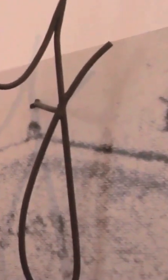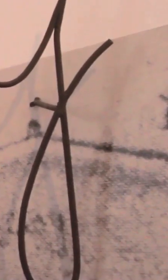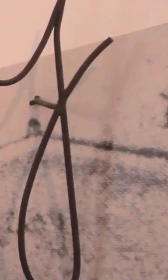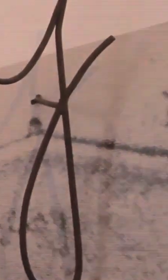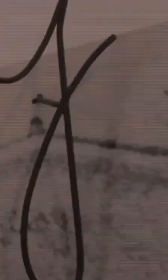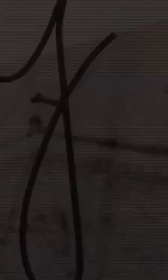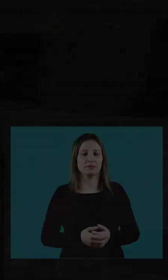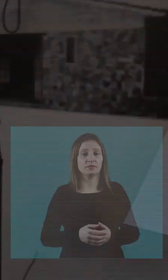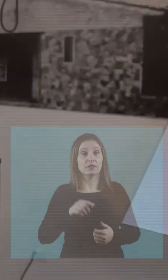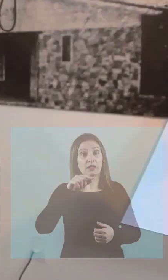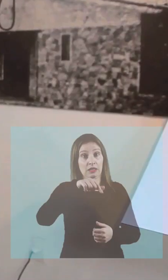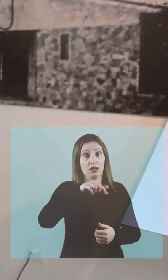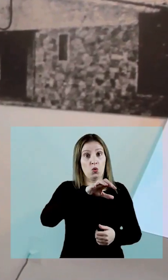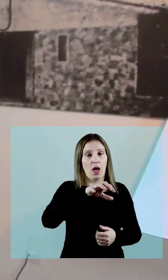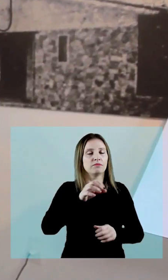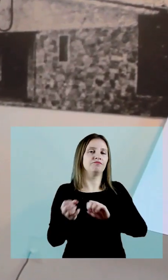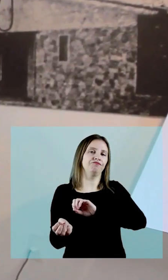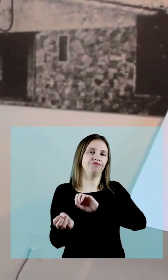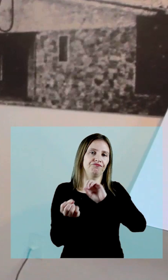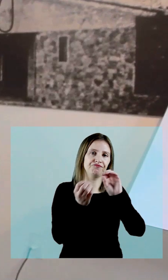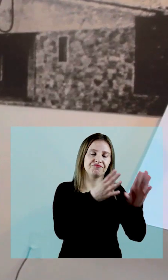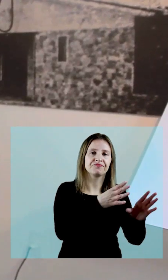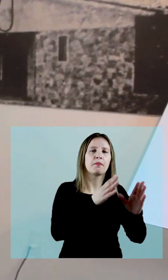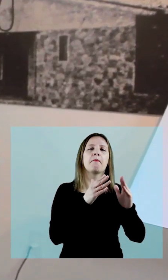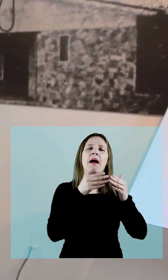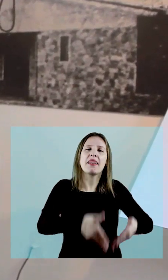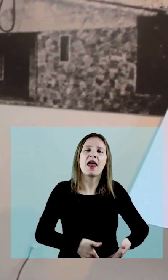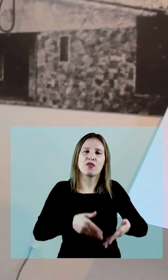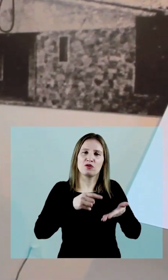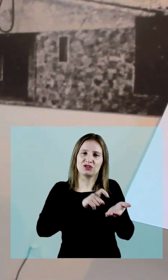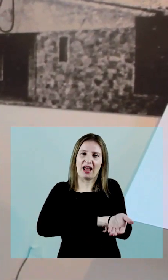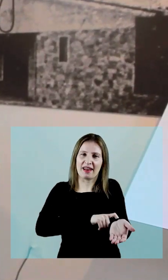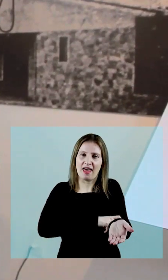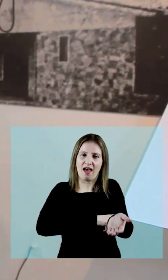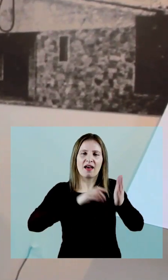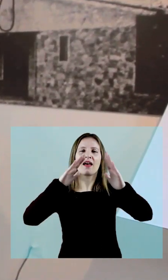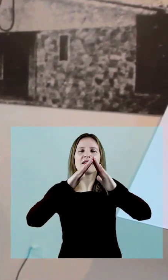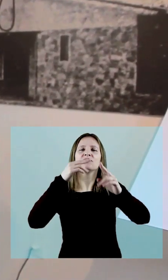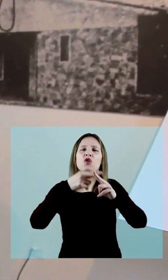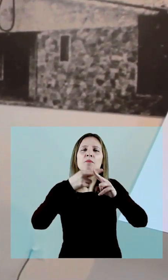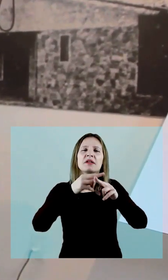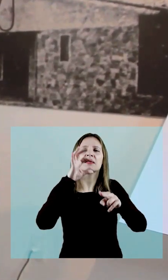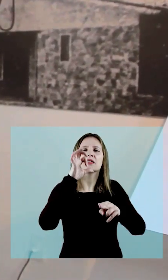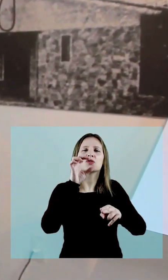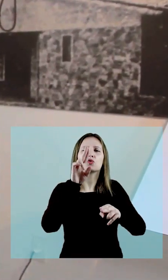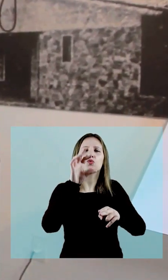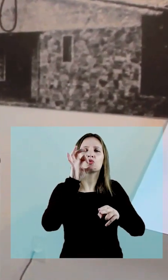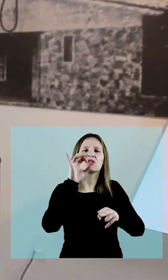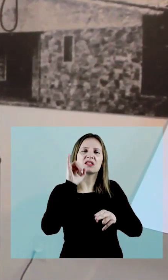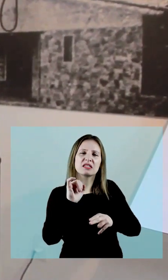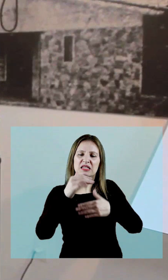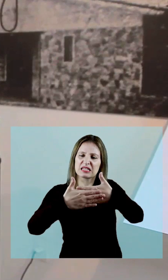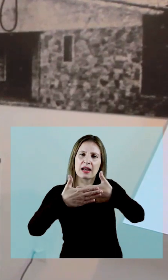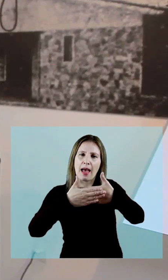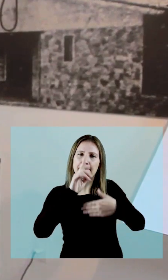Desde aquí llevaron a los secuestrados al balneario Shangri-La, a un chalet llamado Susi, cerca de Montevideo, que iba a